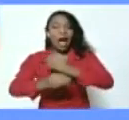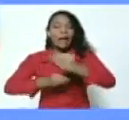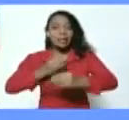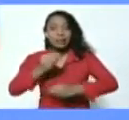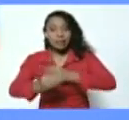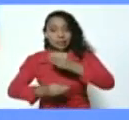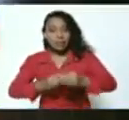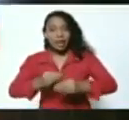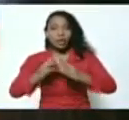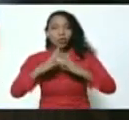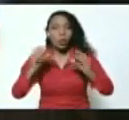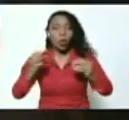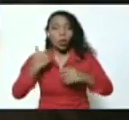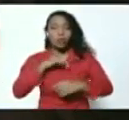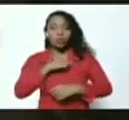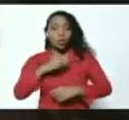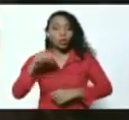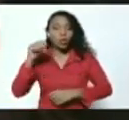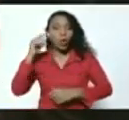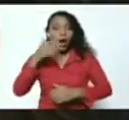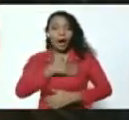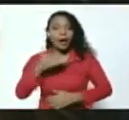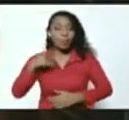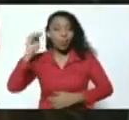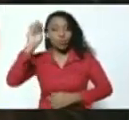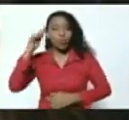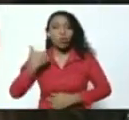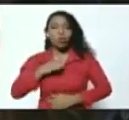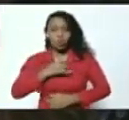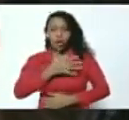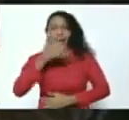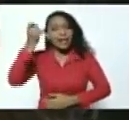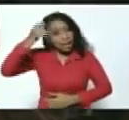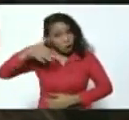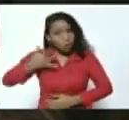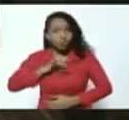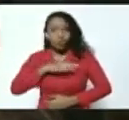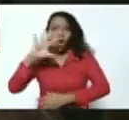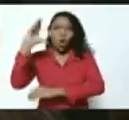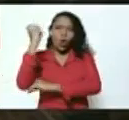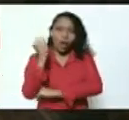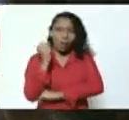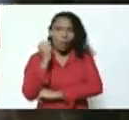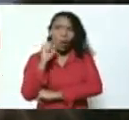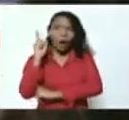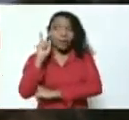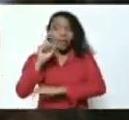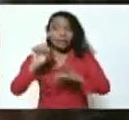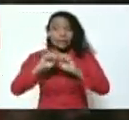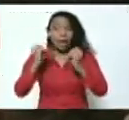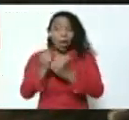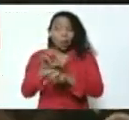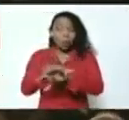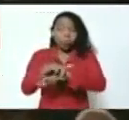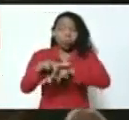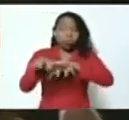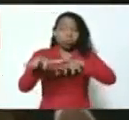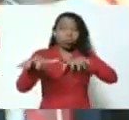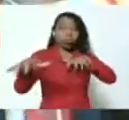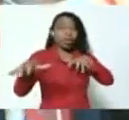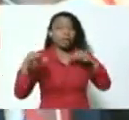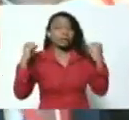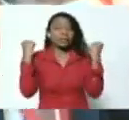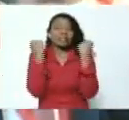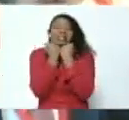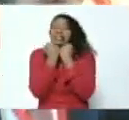que nos habíamos fijado. Creo que las hemos logrado. Fíjense, el salón está abarrotado, no cabe